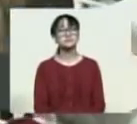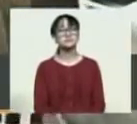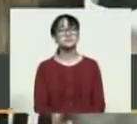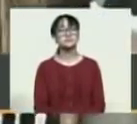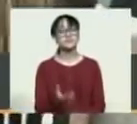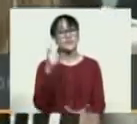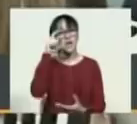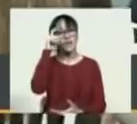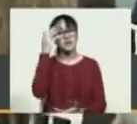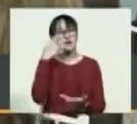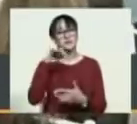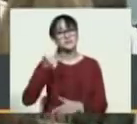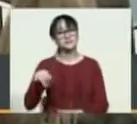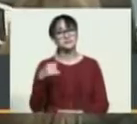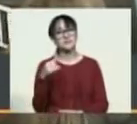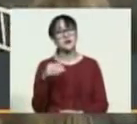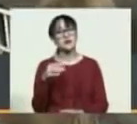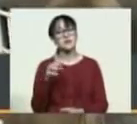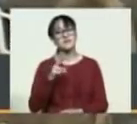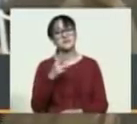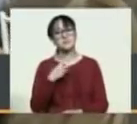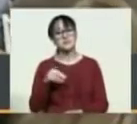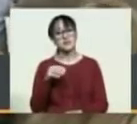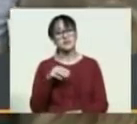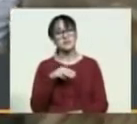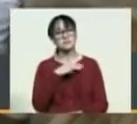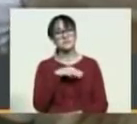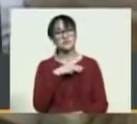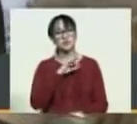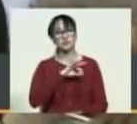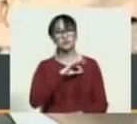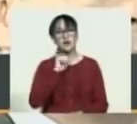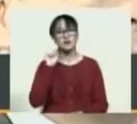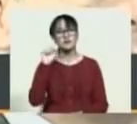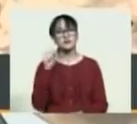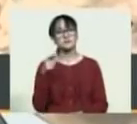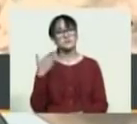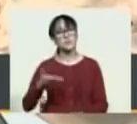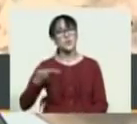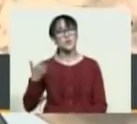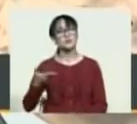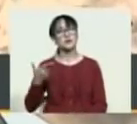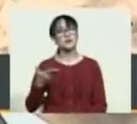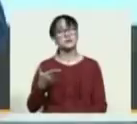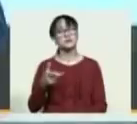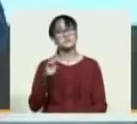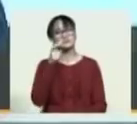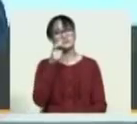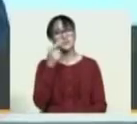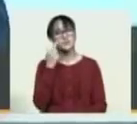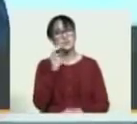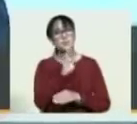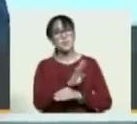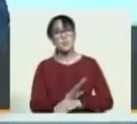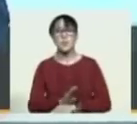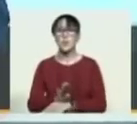Milano, vicepresidente de Misiones Socialistas. Muy importante. Fíjense cómo vamos